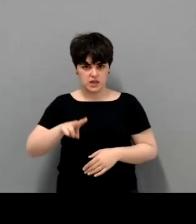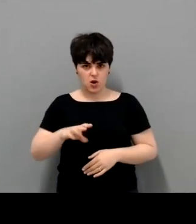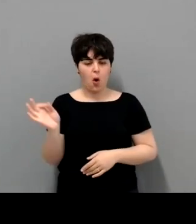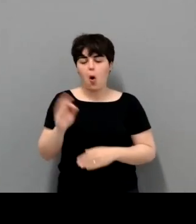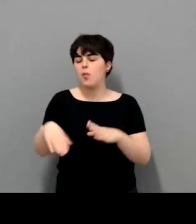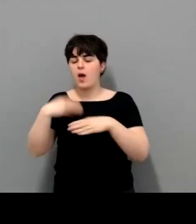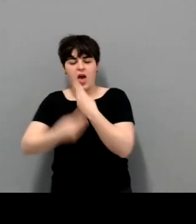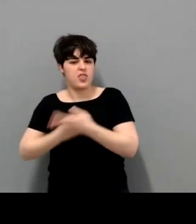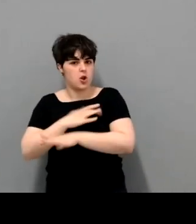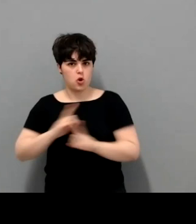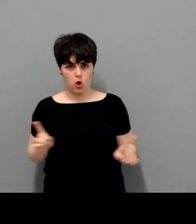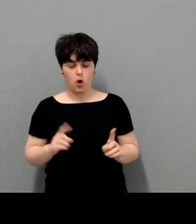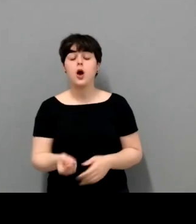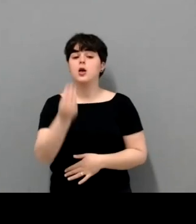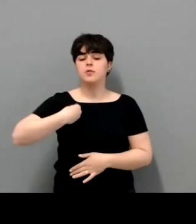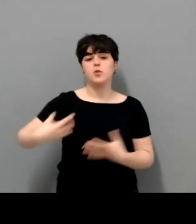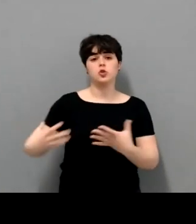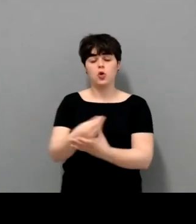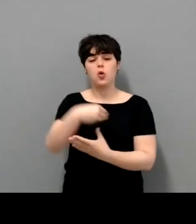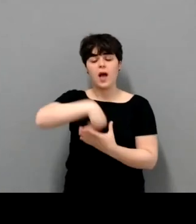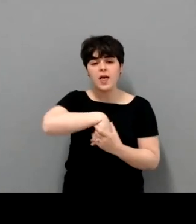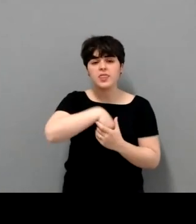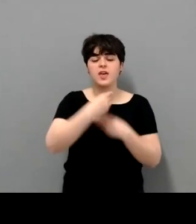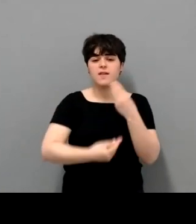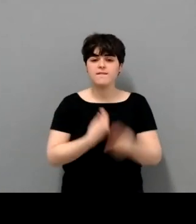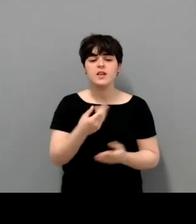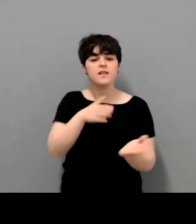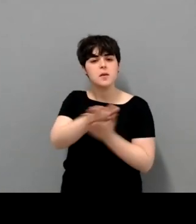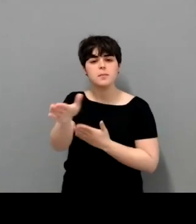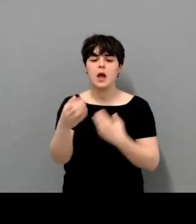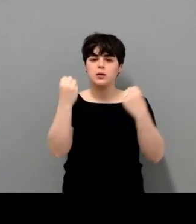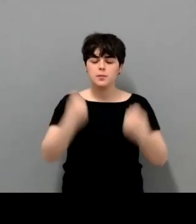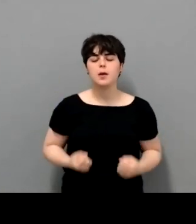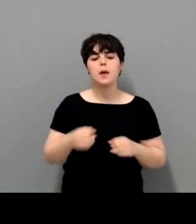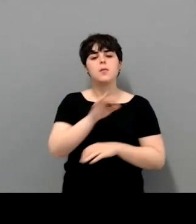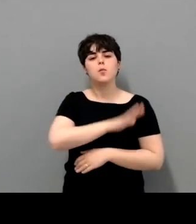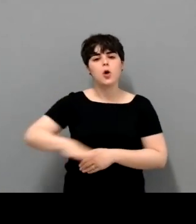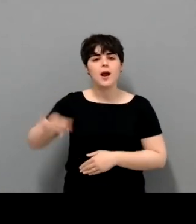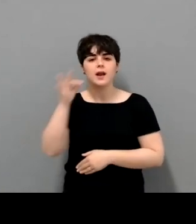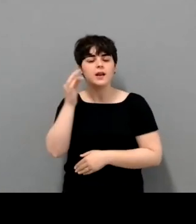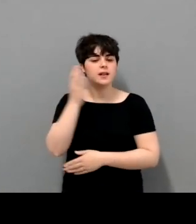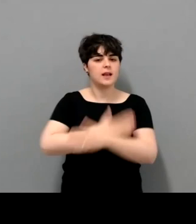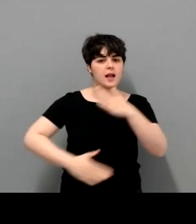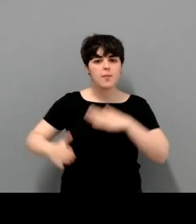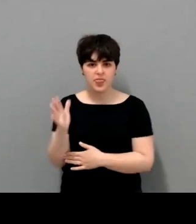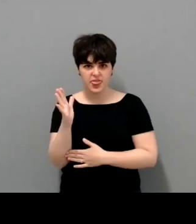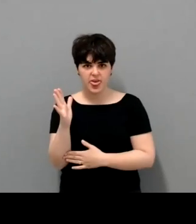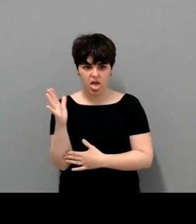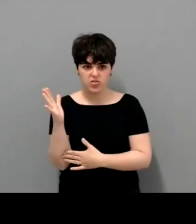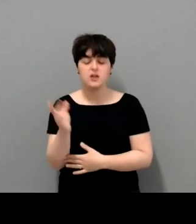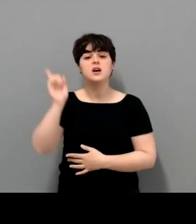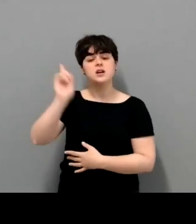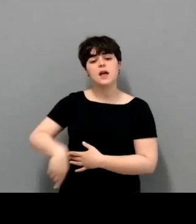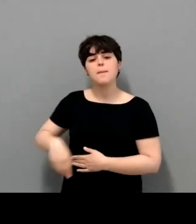lo que aquí hagamos debe tener un impacto en la liberación de mujeres y niñas con discapacidad, pero también en